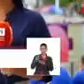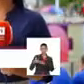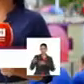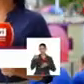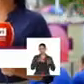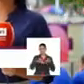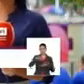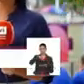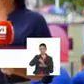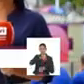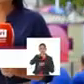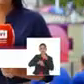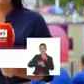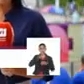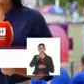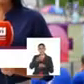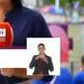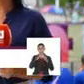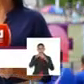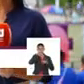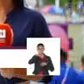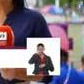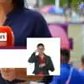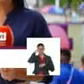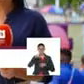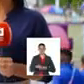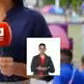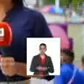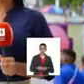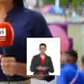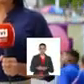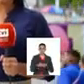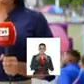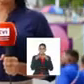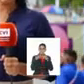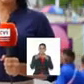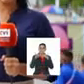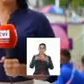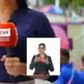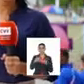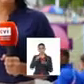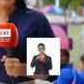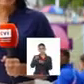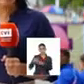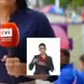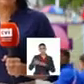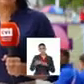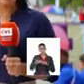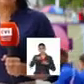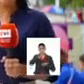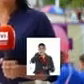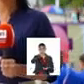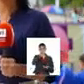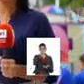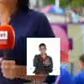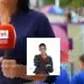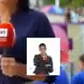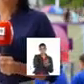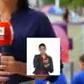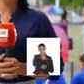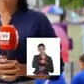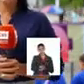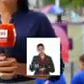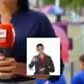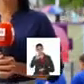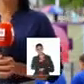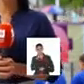la casa Yo Soy Cuba en Tremblay será la vitrina expositora de la mayor de las Antillas en este país europeo para